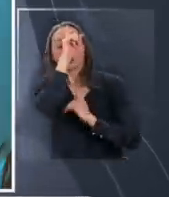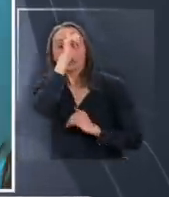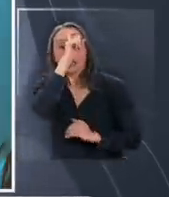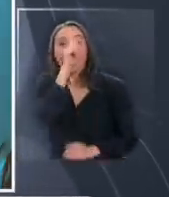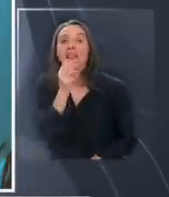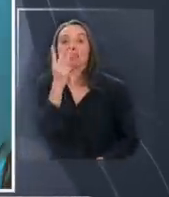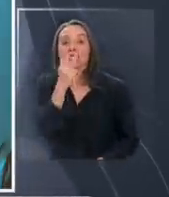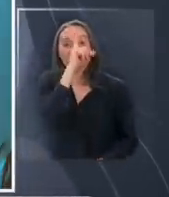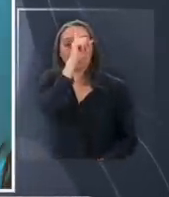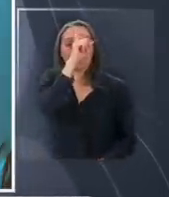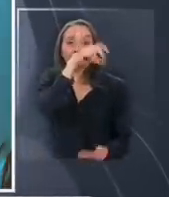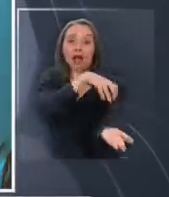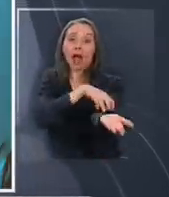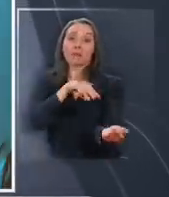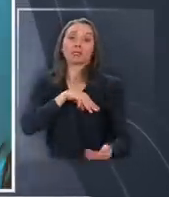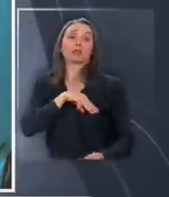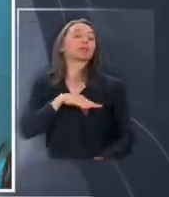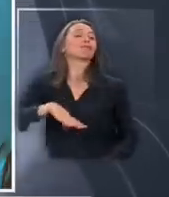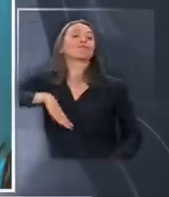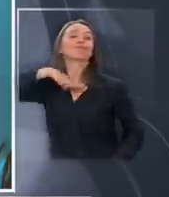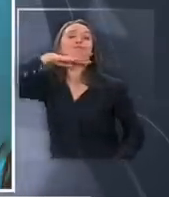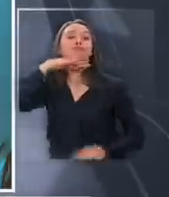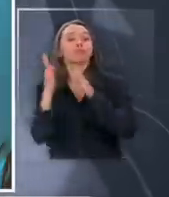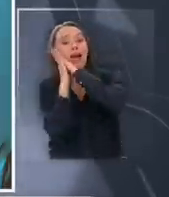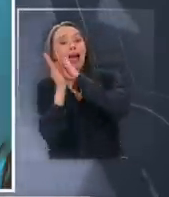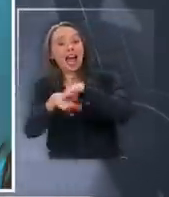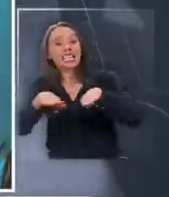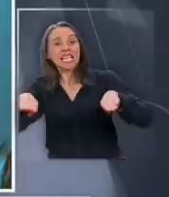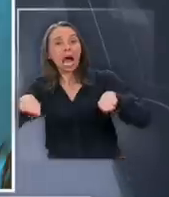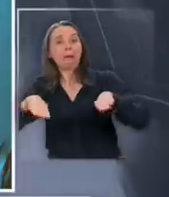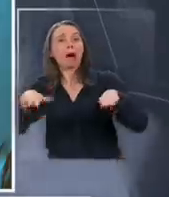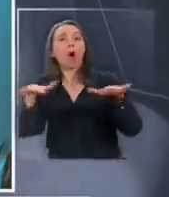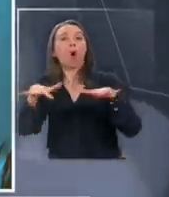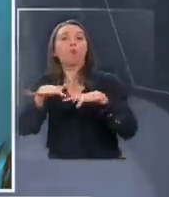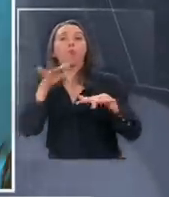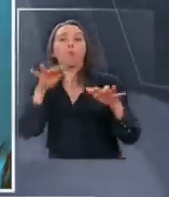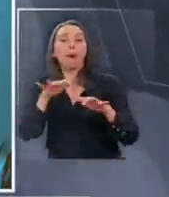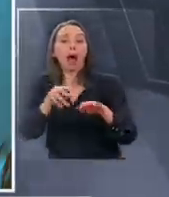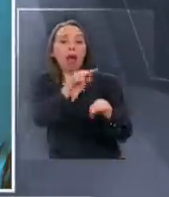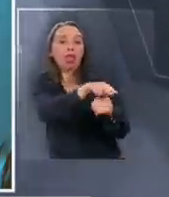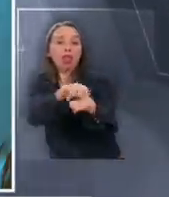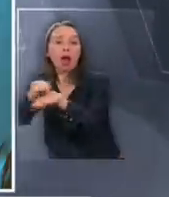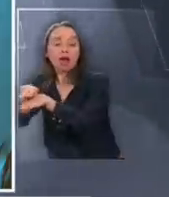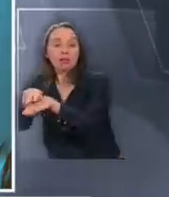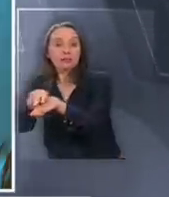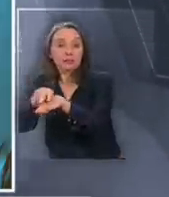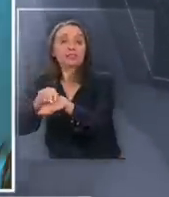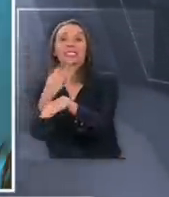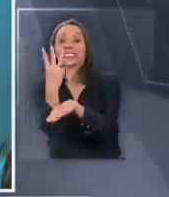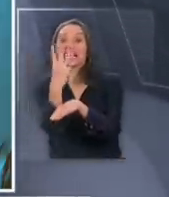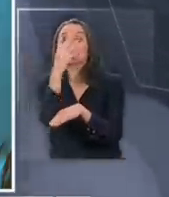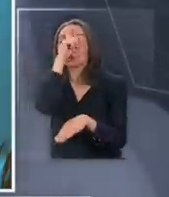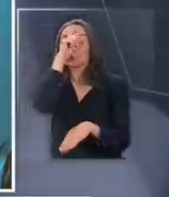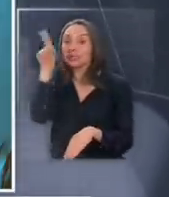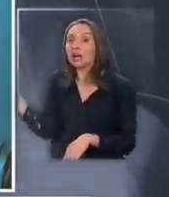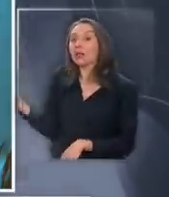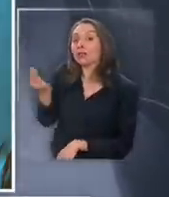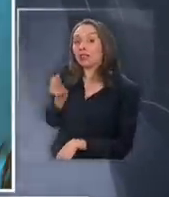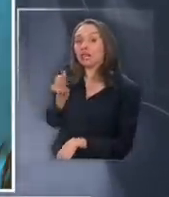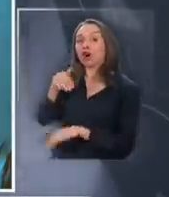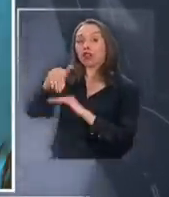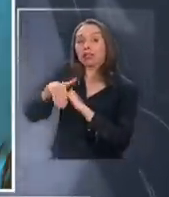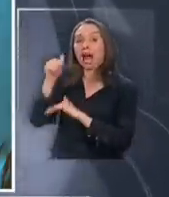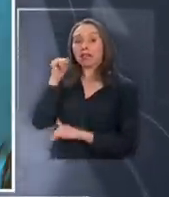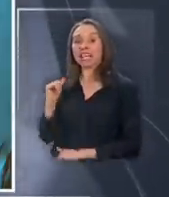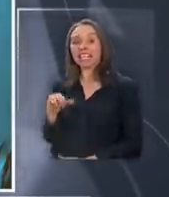región metropolitana que ya están con el 100% de las camas copadas. Hablábamos nosotros con el director médico de la clínica donde usted trabaja y nos decía que durante la tarde de